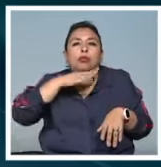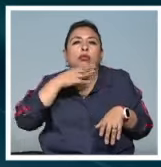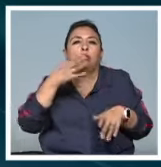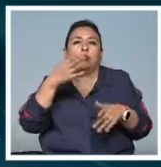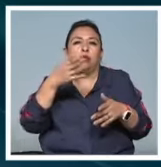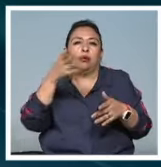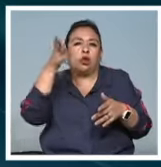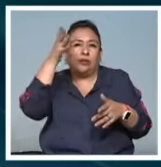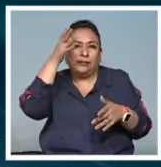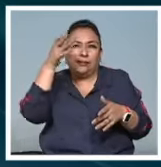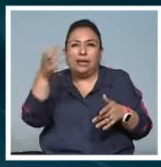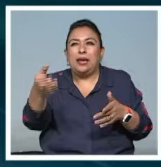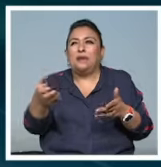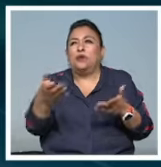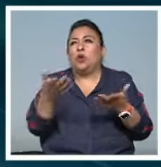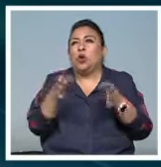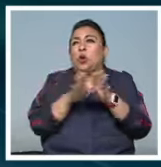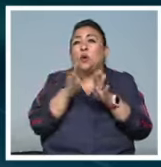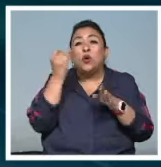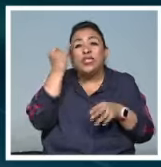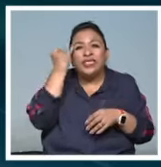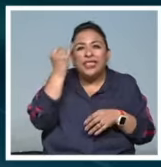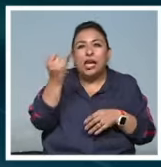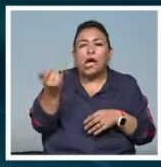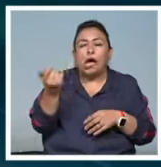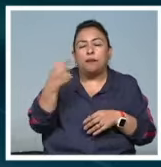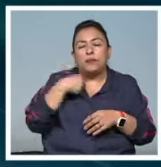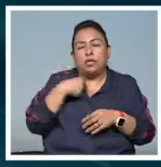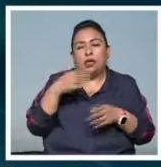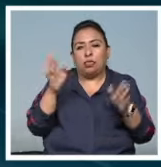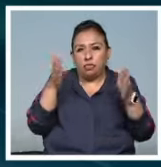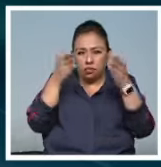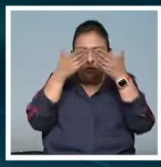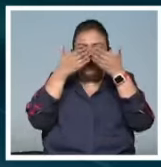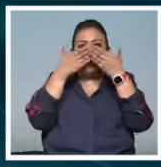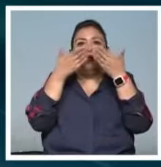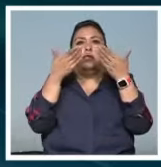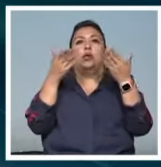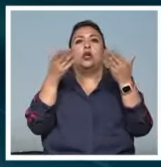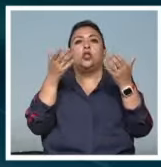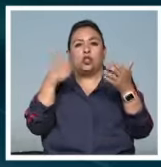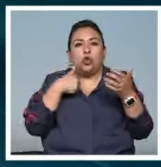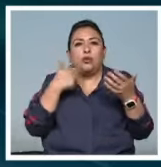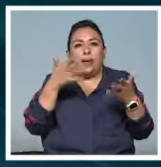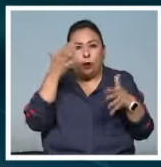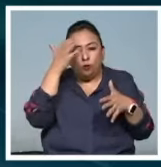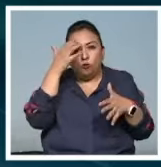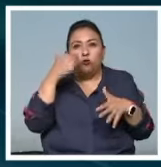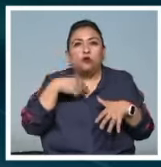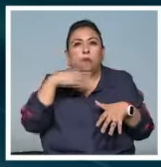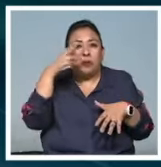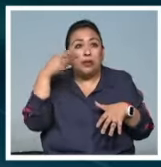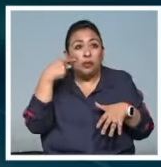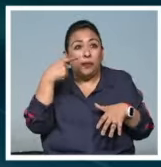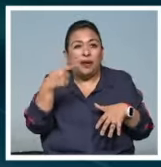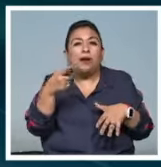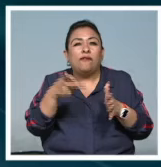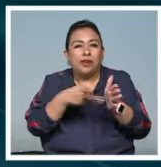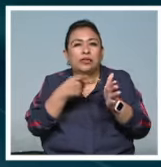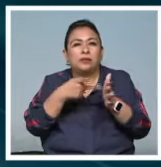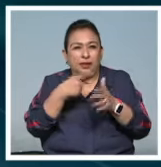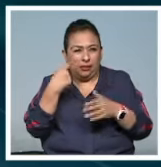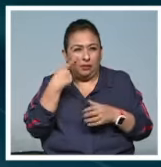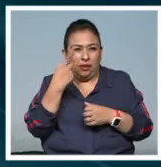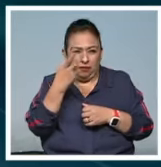ciegos en cómo la ideología nos ciega, lo que conocemos, lo que esperamos ver es lo que vemos muchas